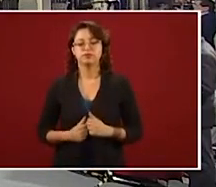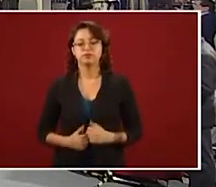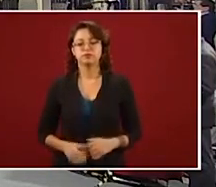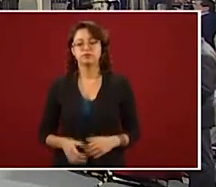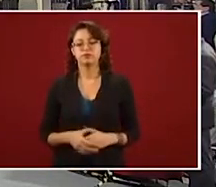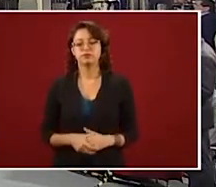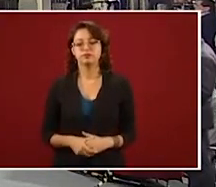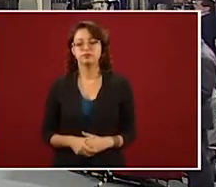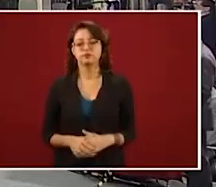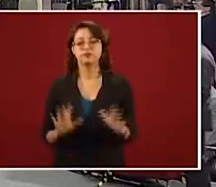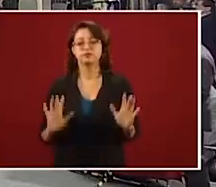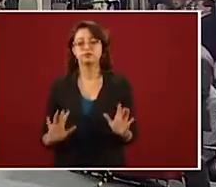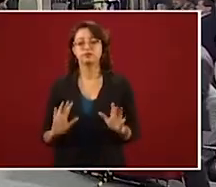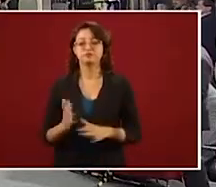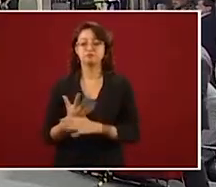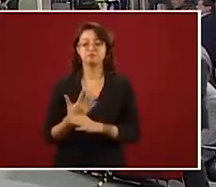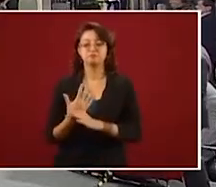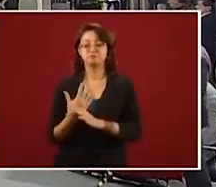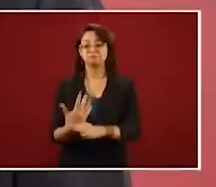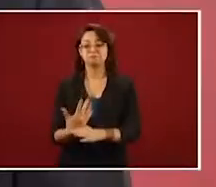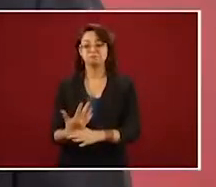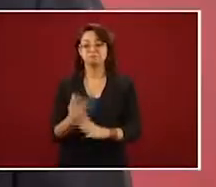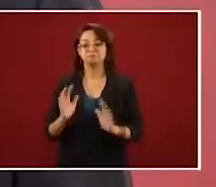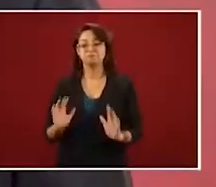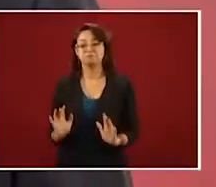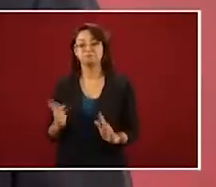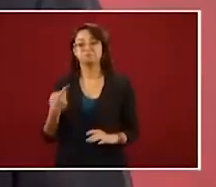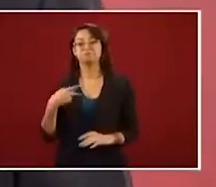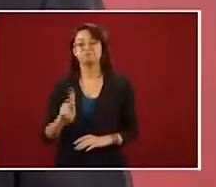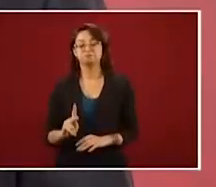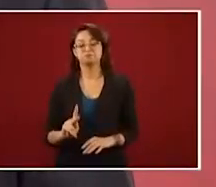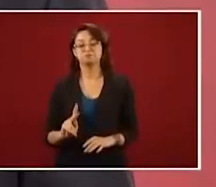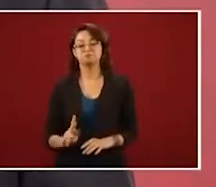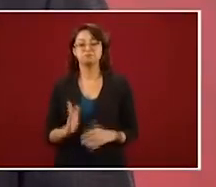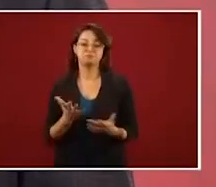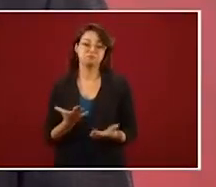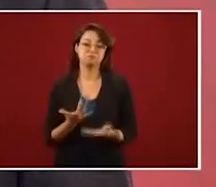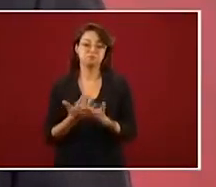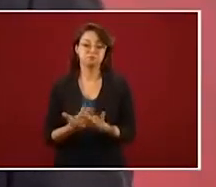Eso es lo que se dice, pero hay que esperar.